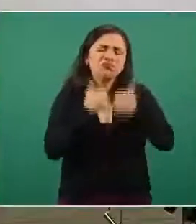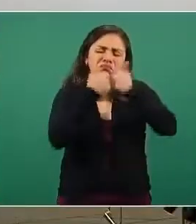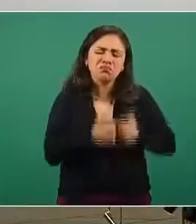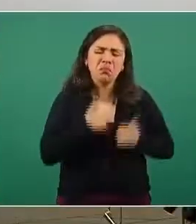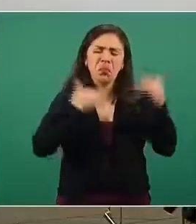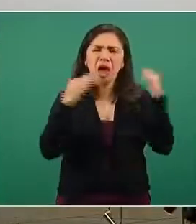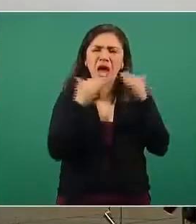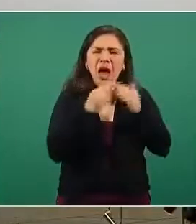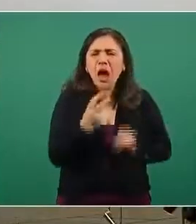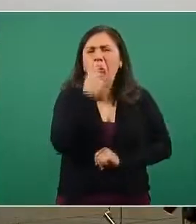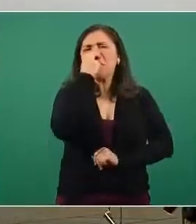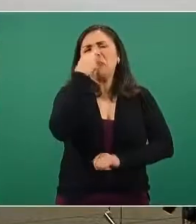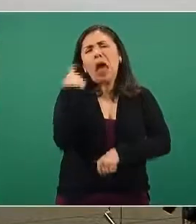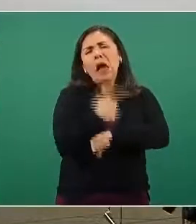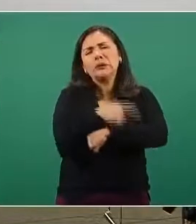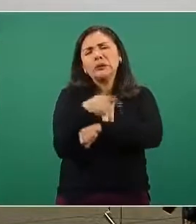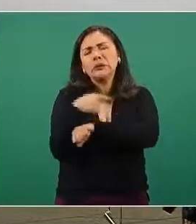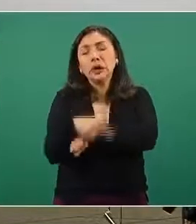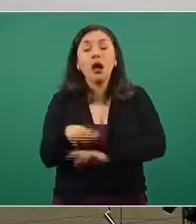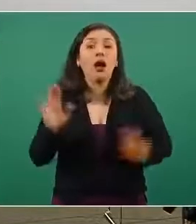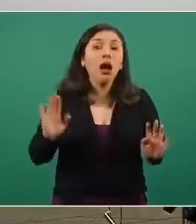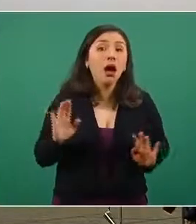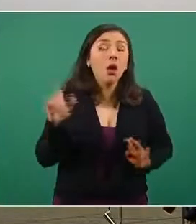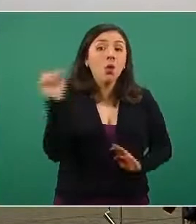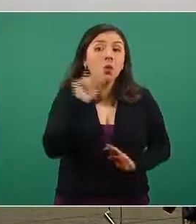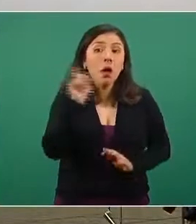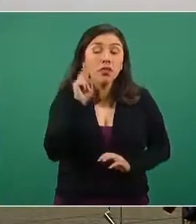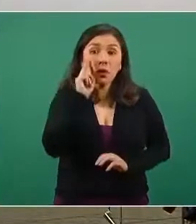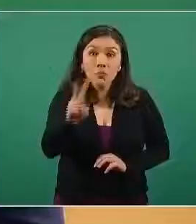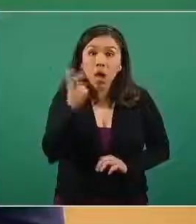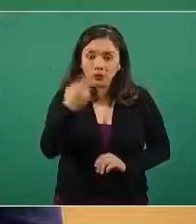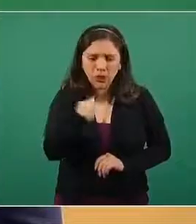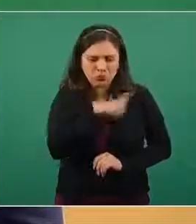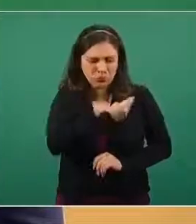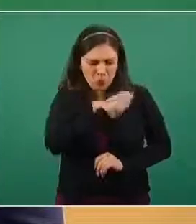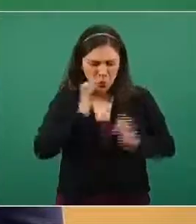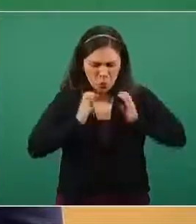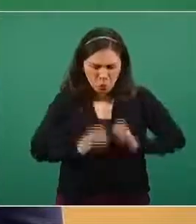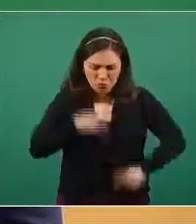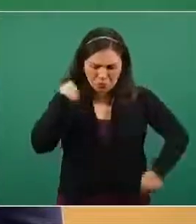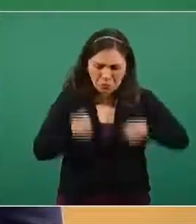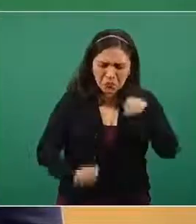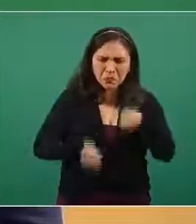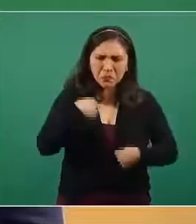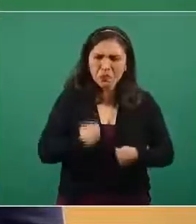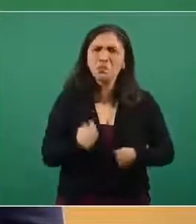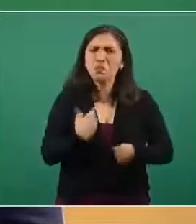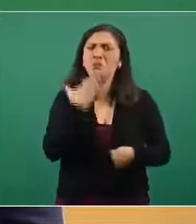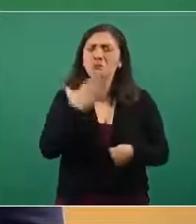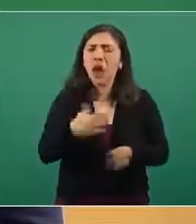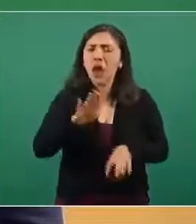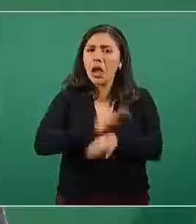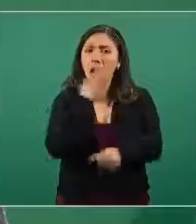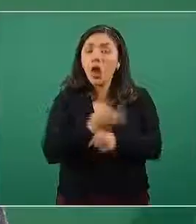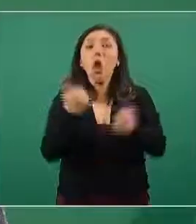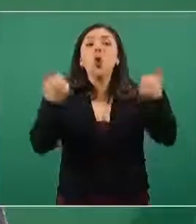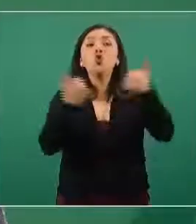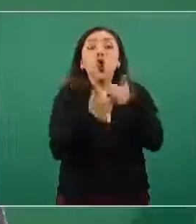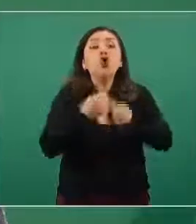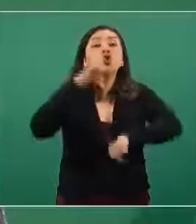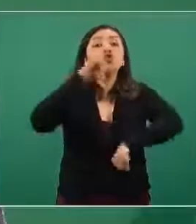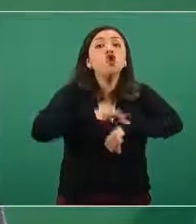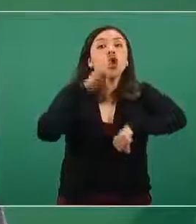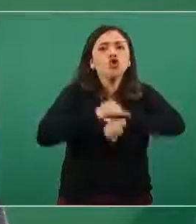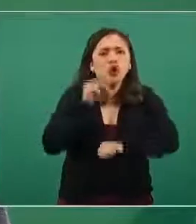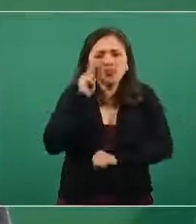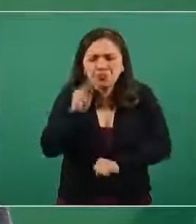las condiciones clínicas de mejoría y del seguimiento lo permitan, y que entonces el profesional de la salud lo haya avalado